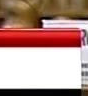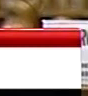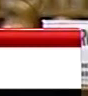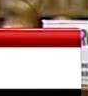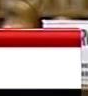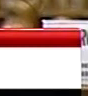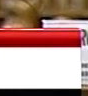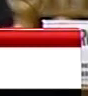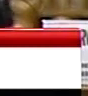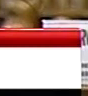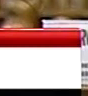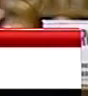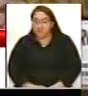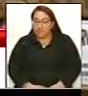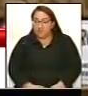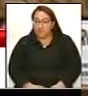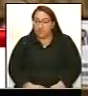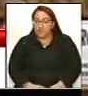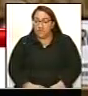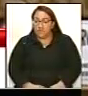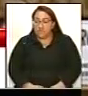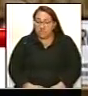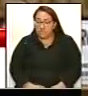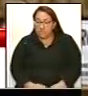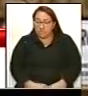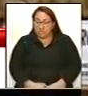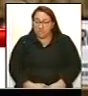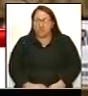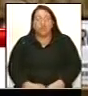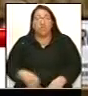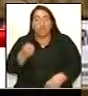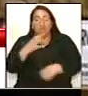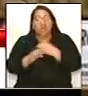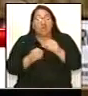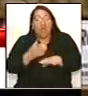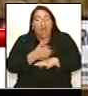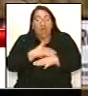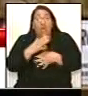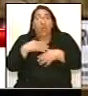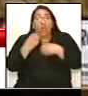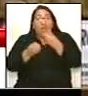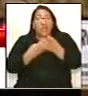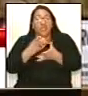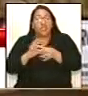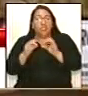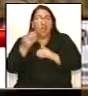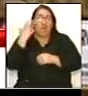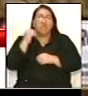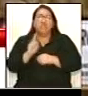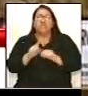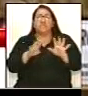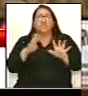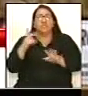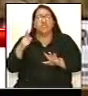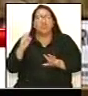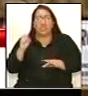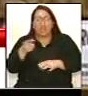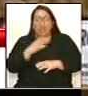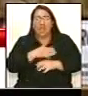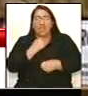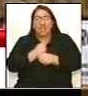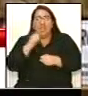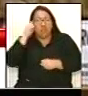fuera? Tu pico pala. Pasaron al final, ¿cuántos años? Hasta el año